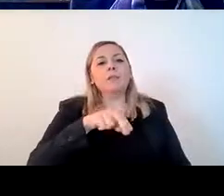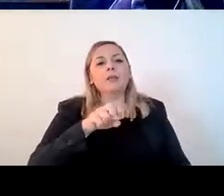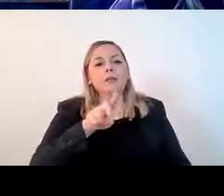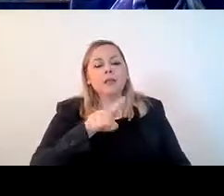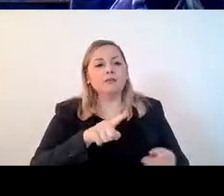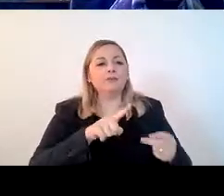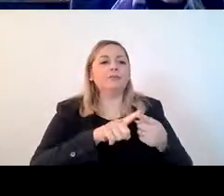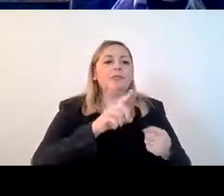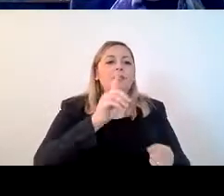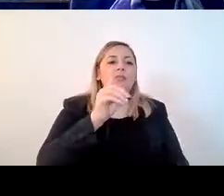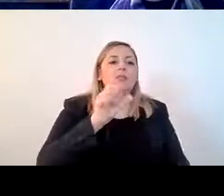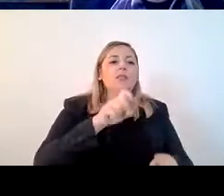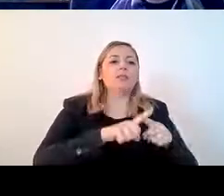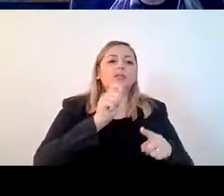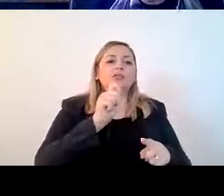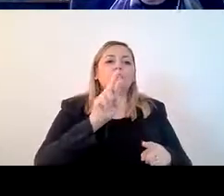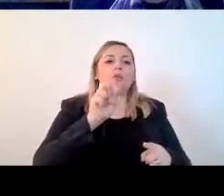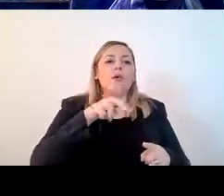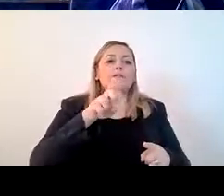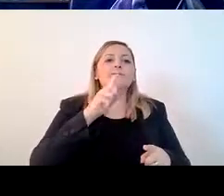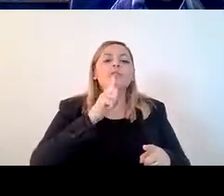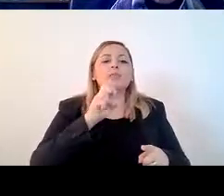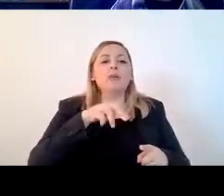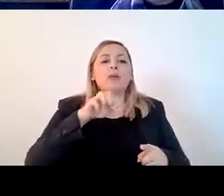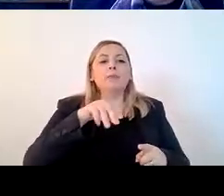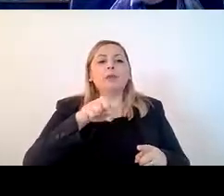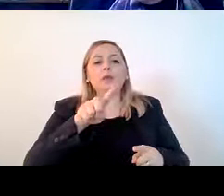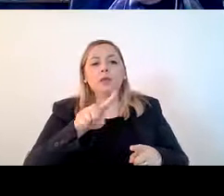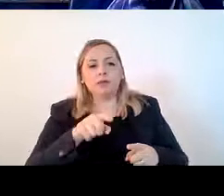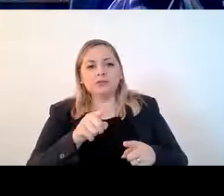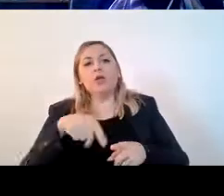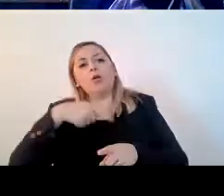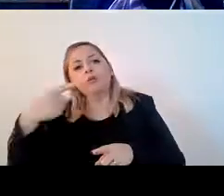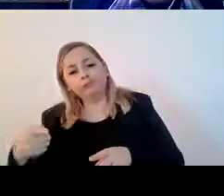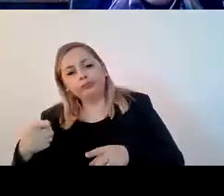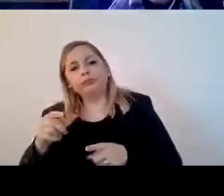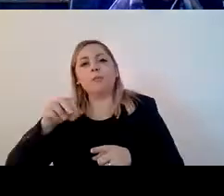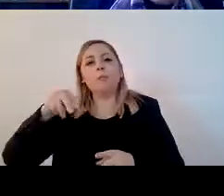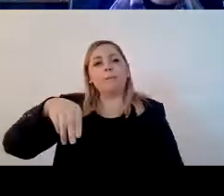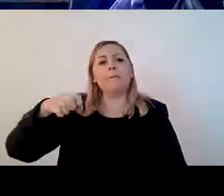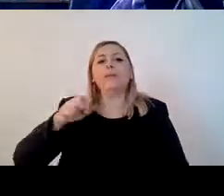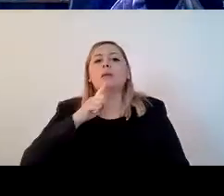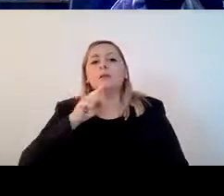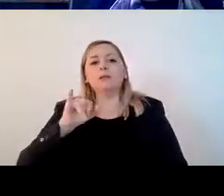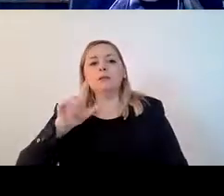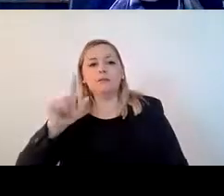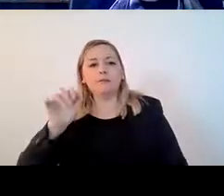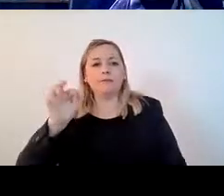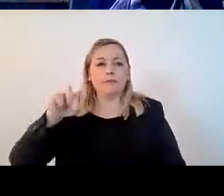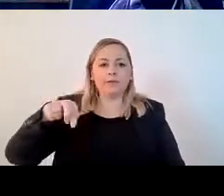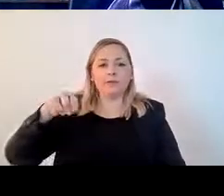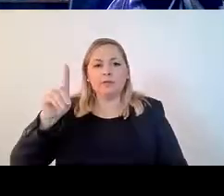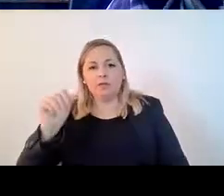dextroanfetamina, y los que se basan en metilfenidatos. Esas son las dos áreas de psicofármacos más